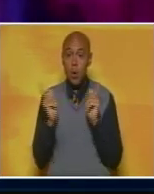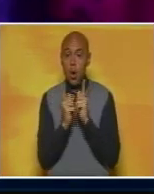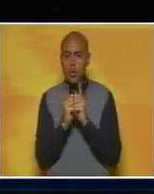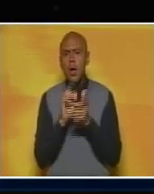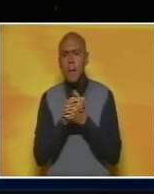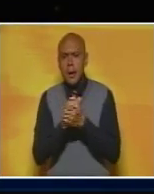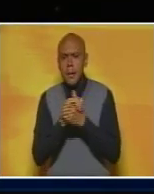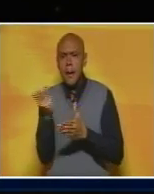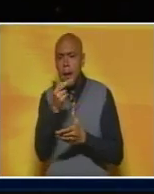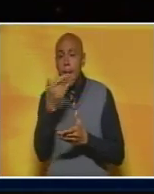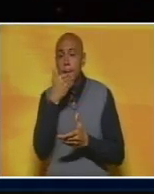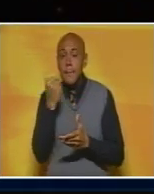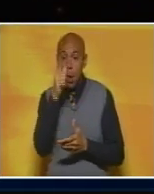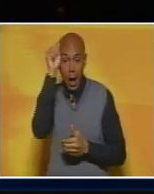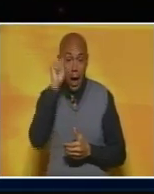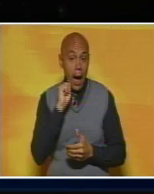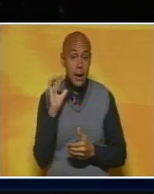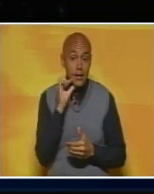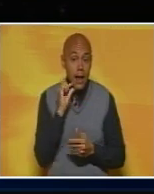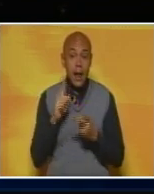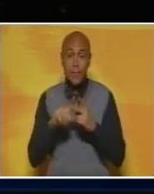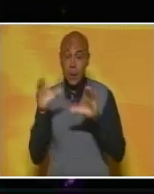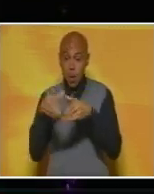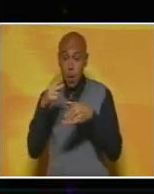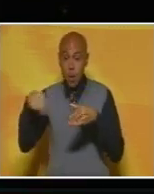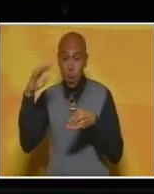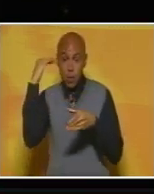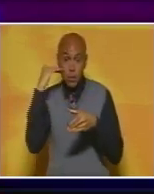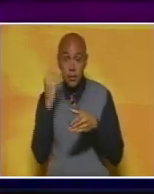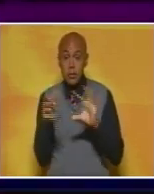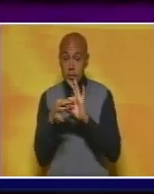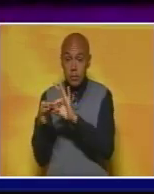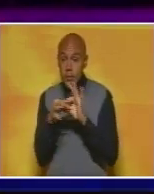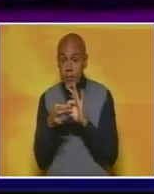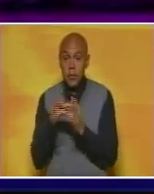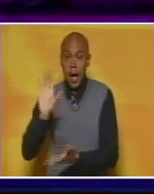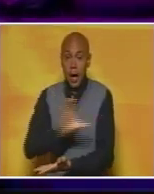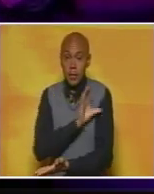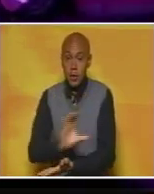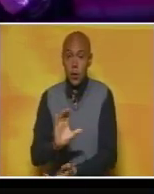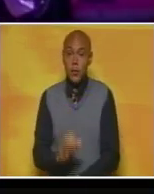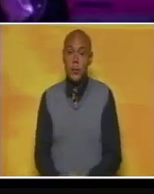una colaboración entre la estrella norteamericana y esta boy band.